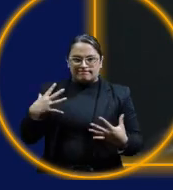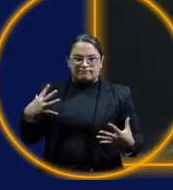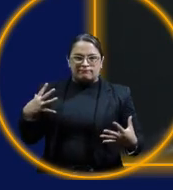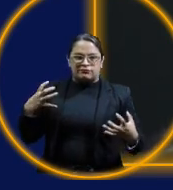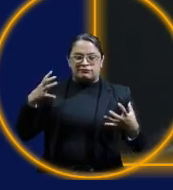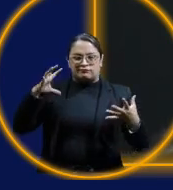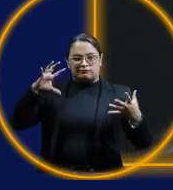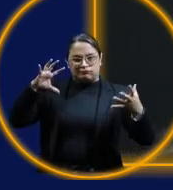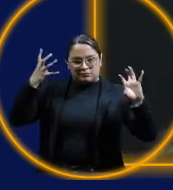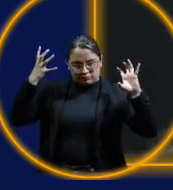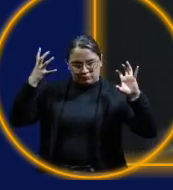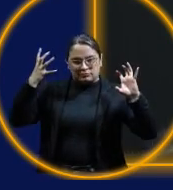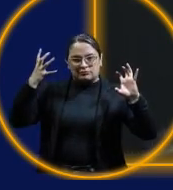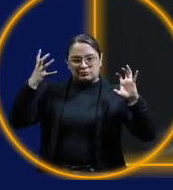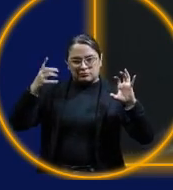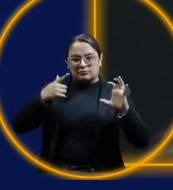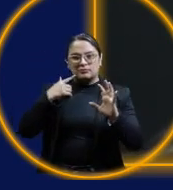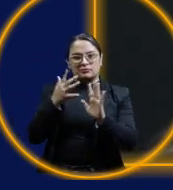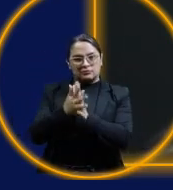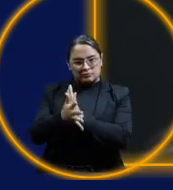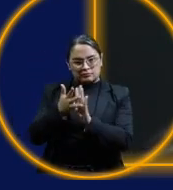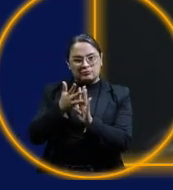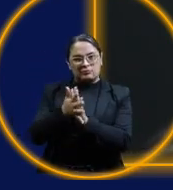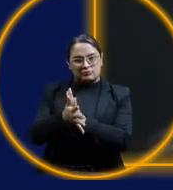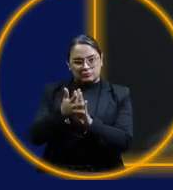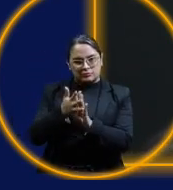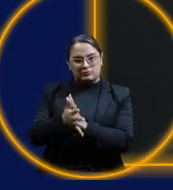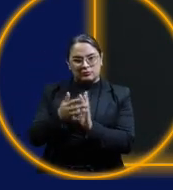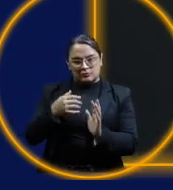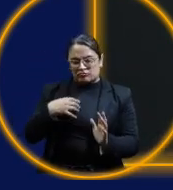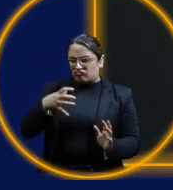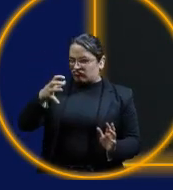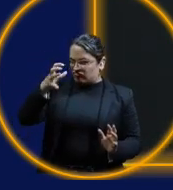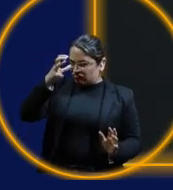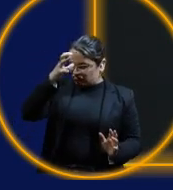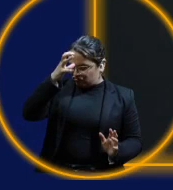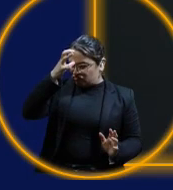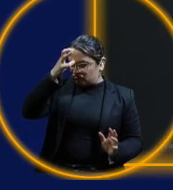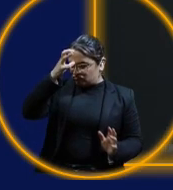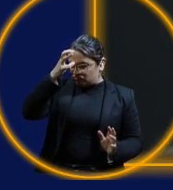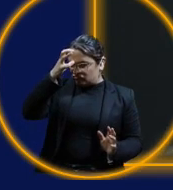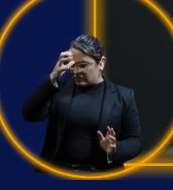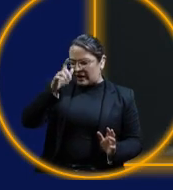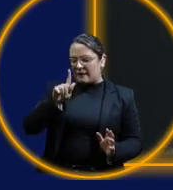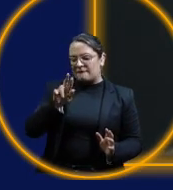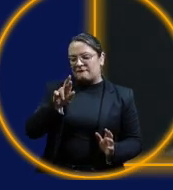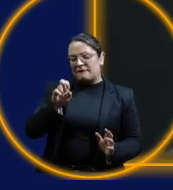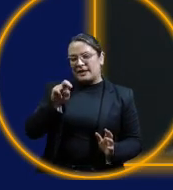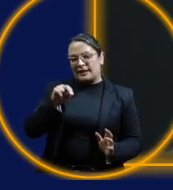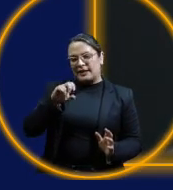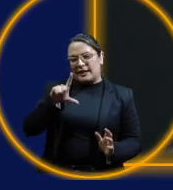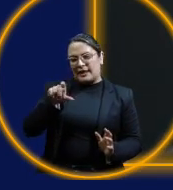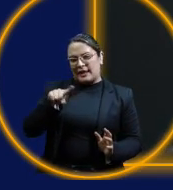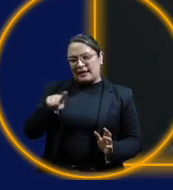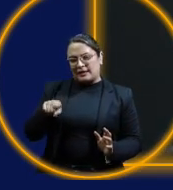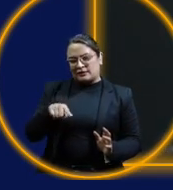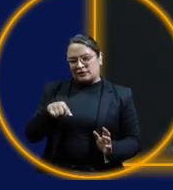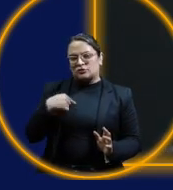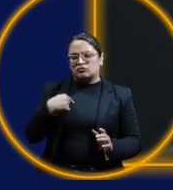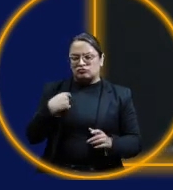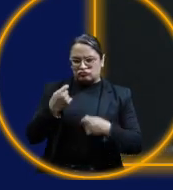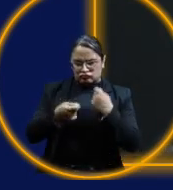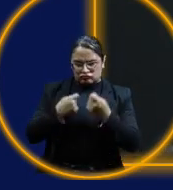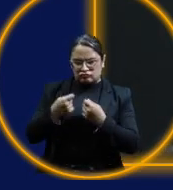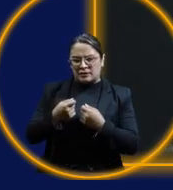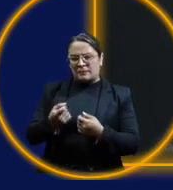entonces hacer esta la canciónes rento yo ahora tengo que ser una experta en vender franelillas franelas y yo levanté una acción de